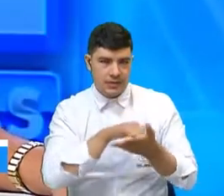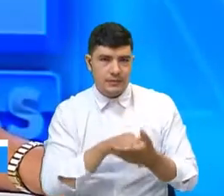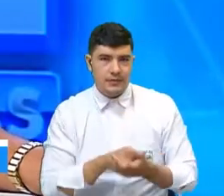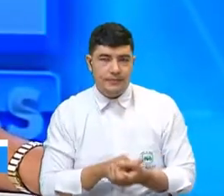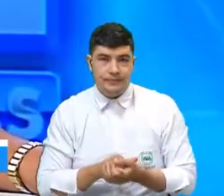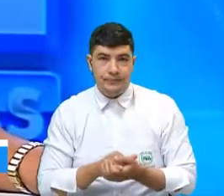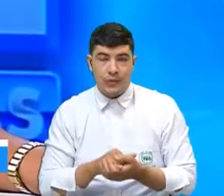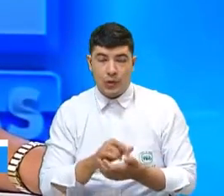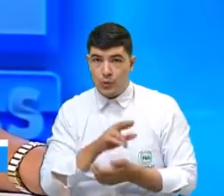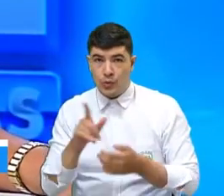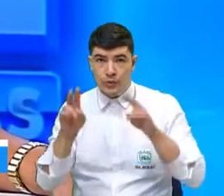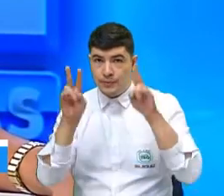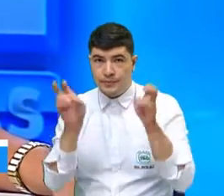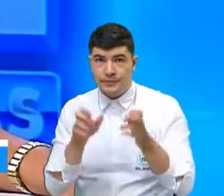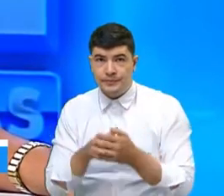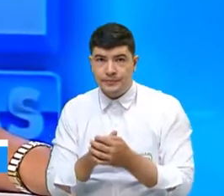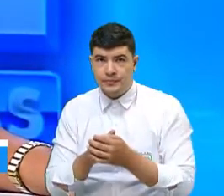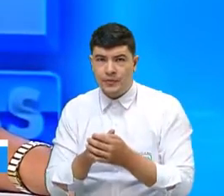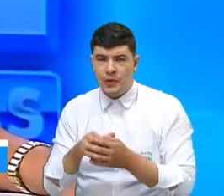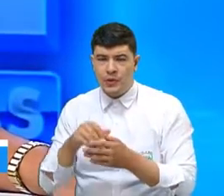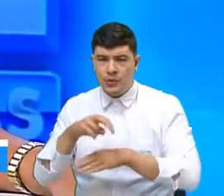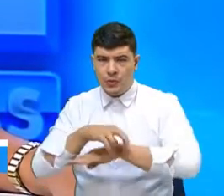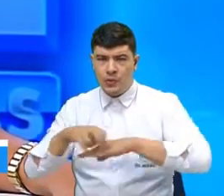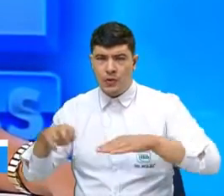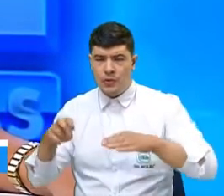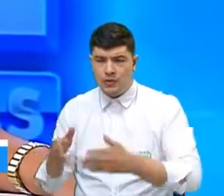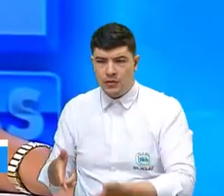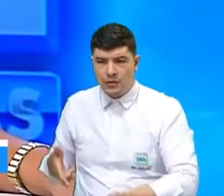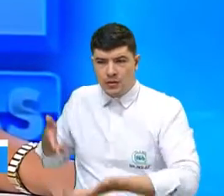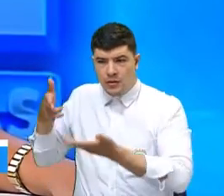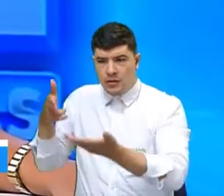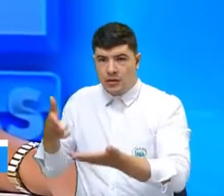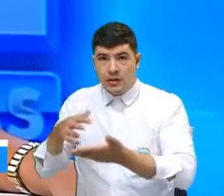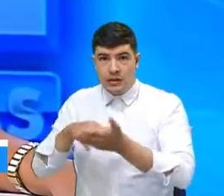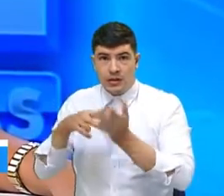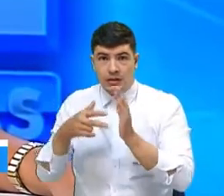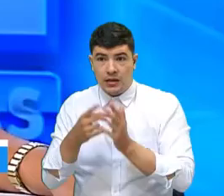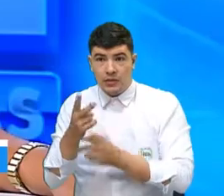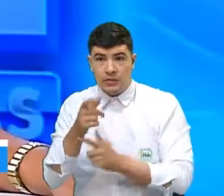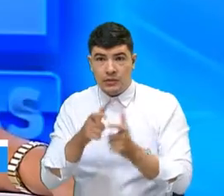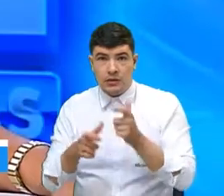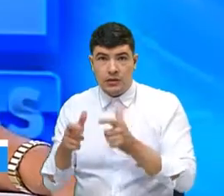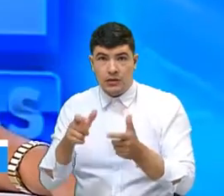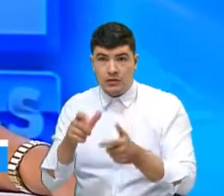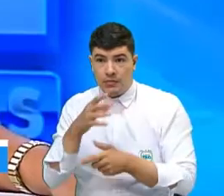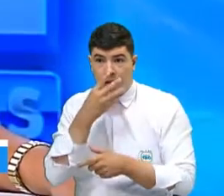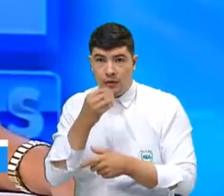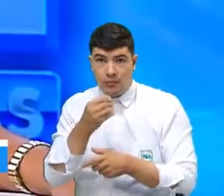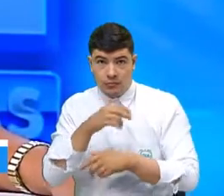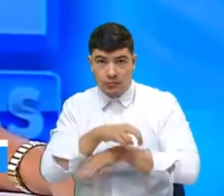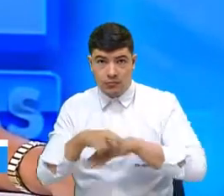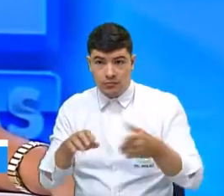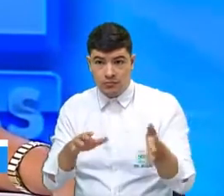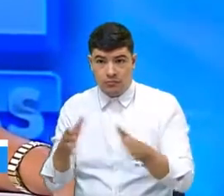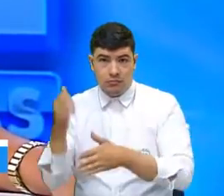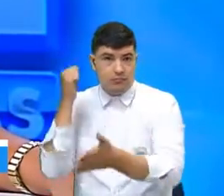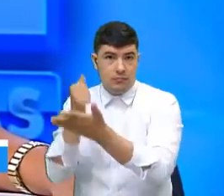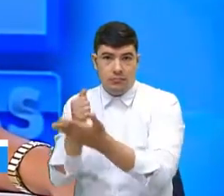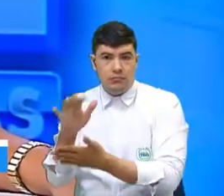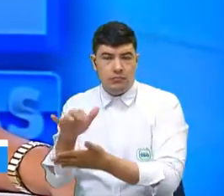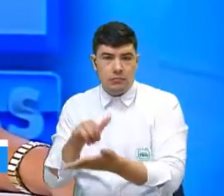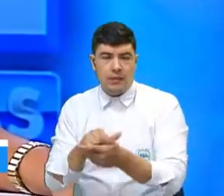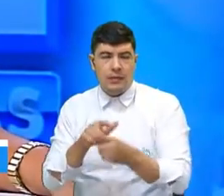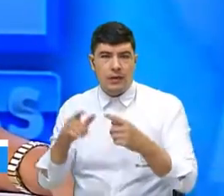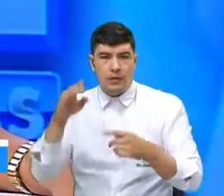es un hurto a mano armada en el sector de boconó en cúcuta terminó con dos presuntos ladrones muertos en el lugar luego de la intervención de las